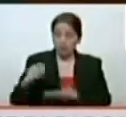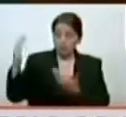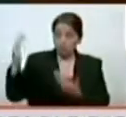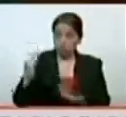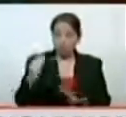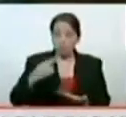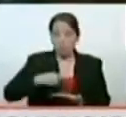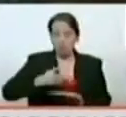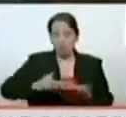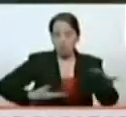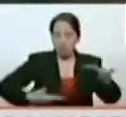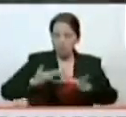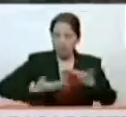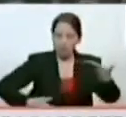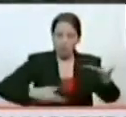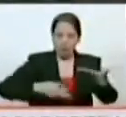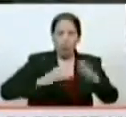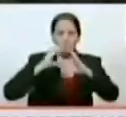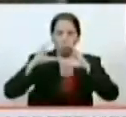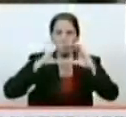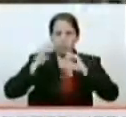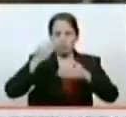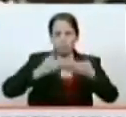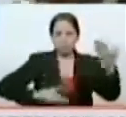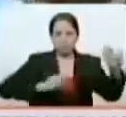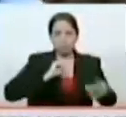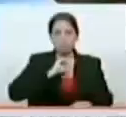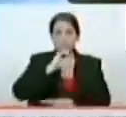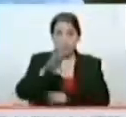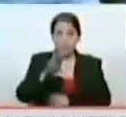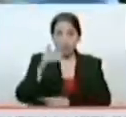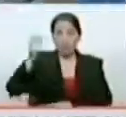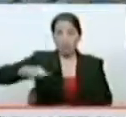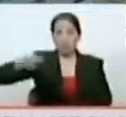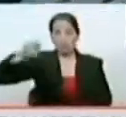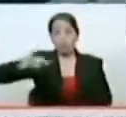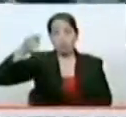de una vez las comunicaciones dirigidas al Tribunal Supremo de Justicia.